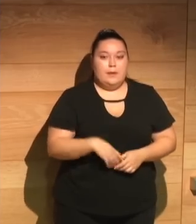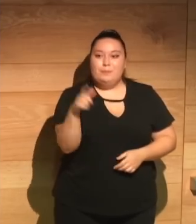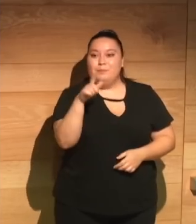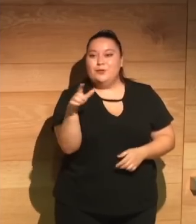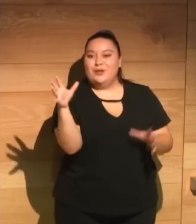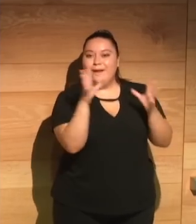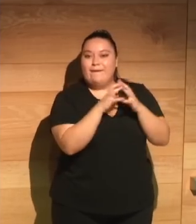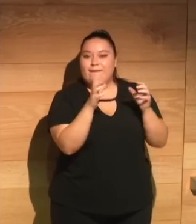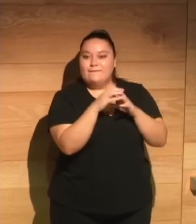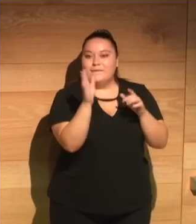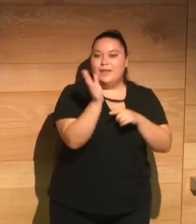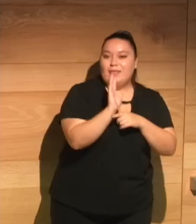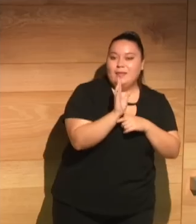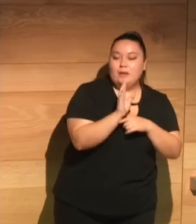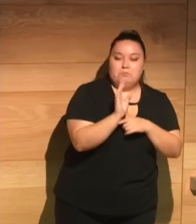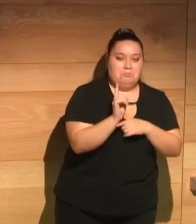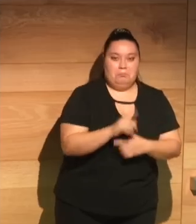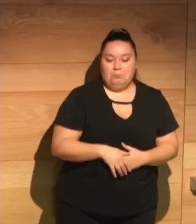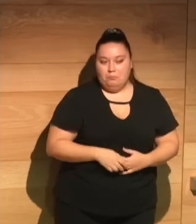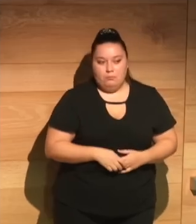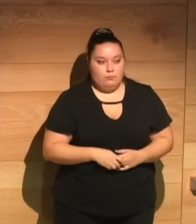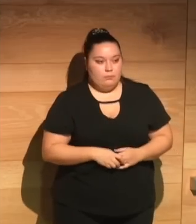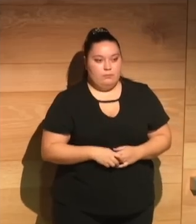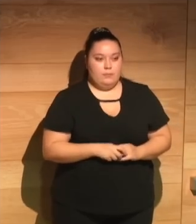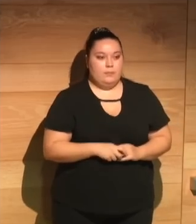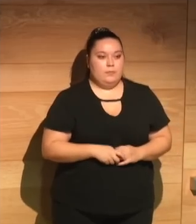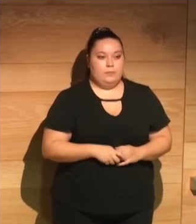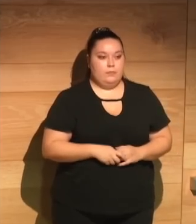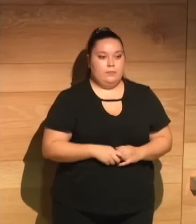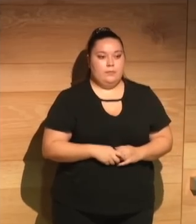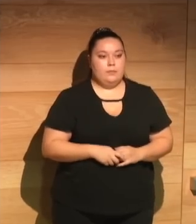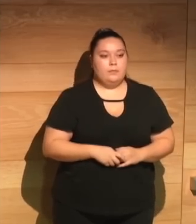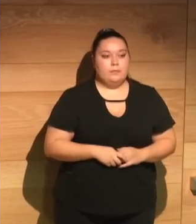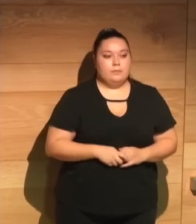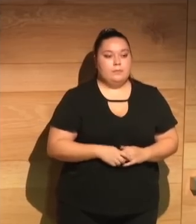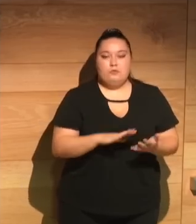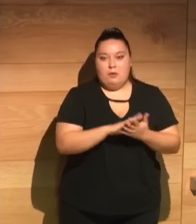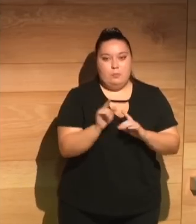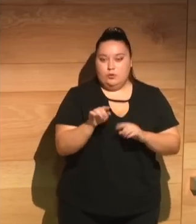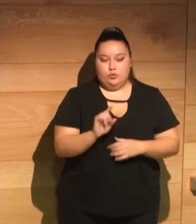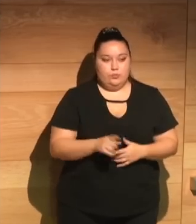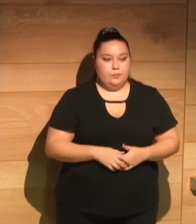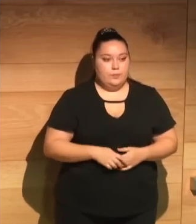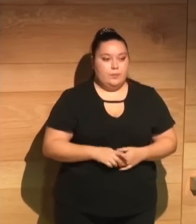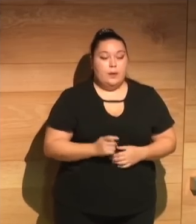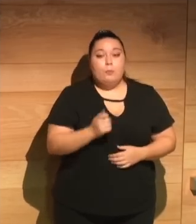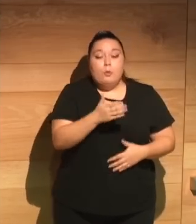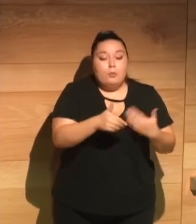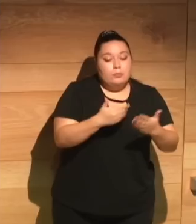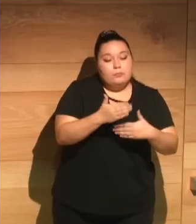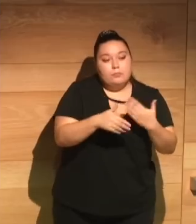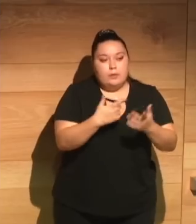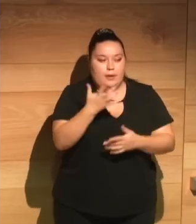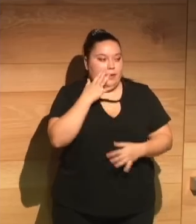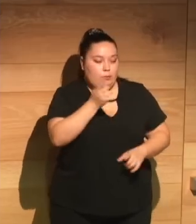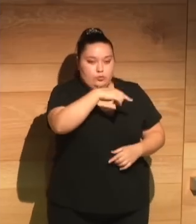cine que les llevara varios miles de años a alcanzar. Esperad, ya veréis. No hablamos de eso. Pero ya veréis cómo poco a poco, y en realidad